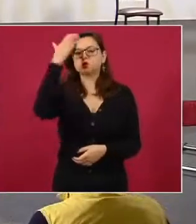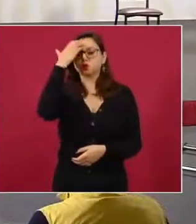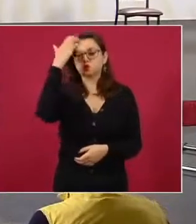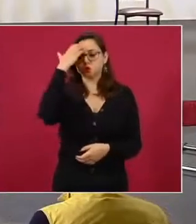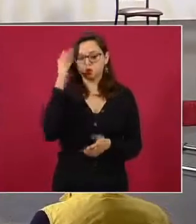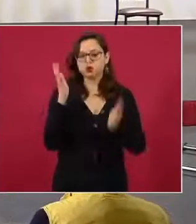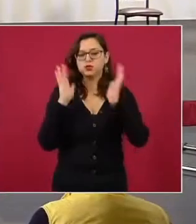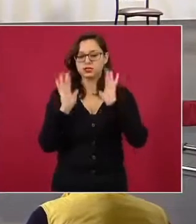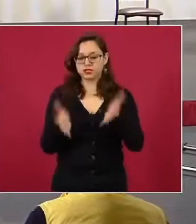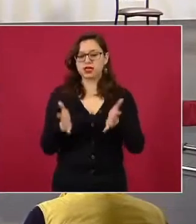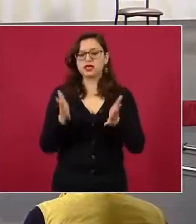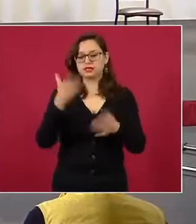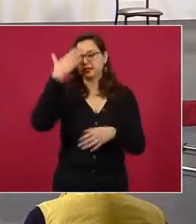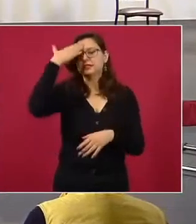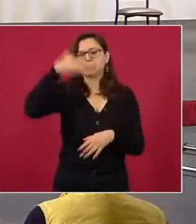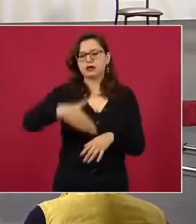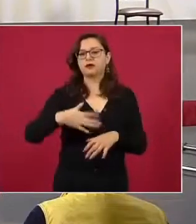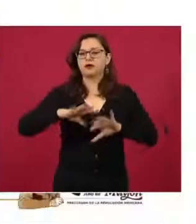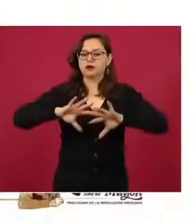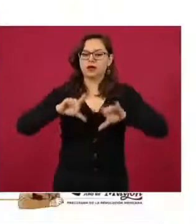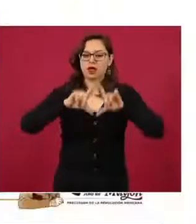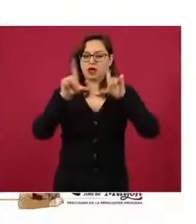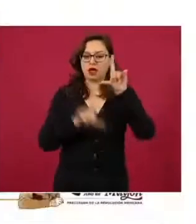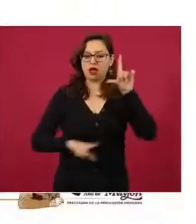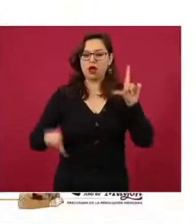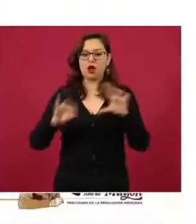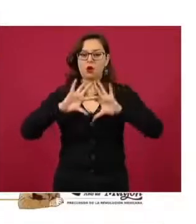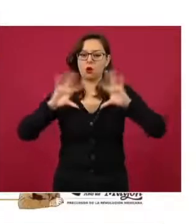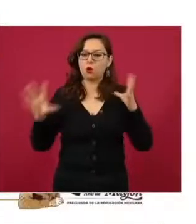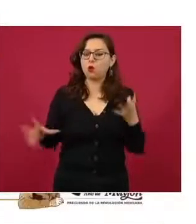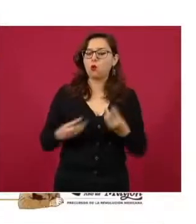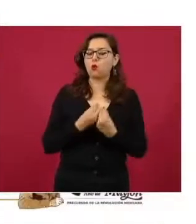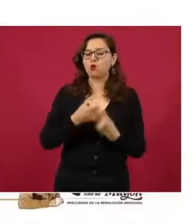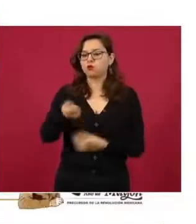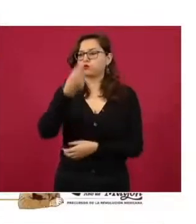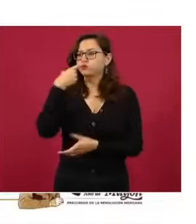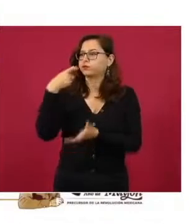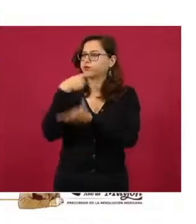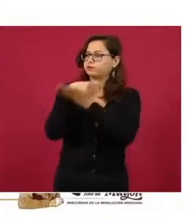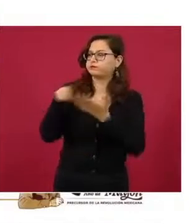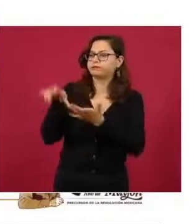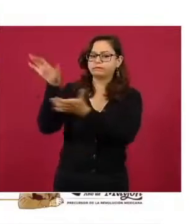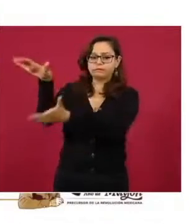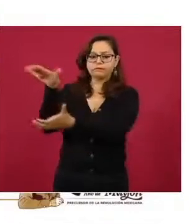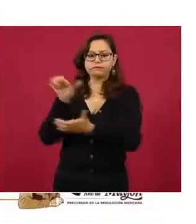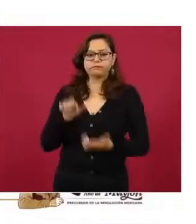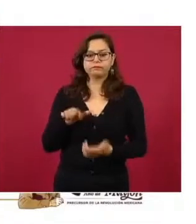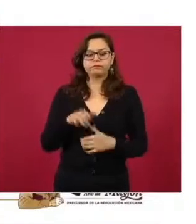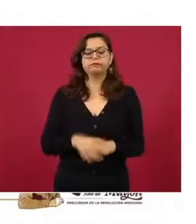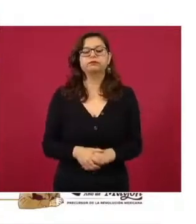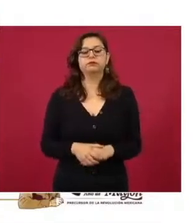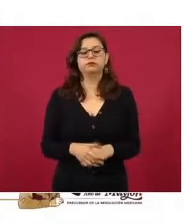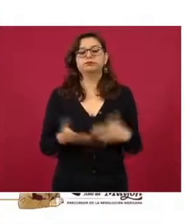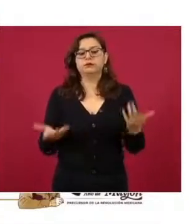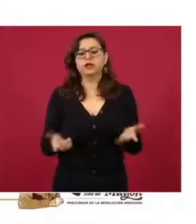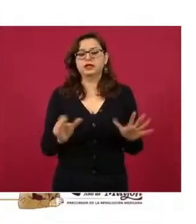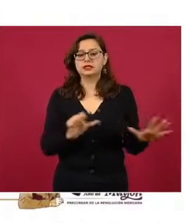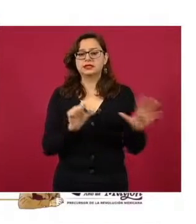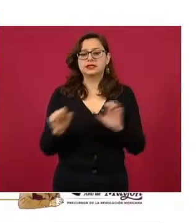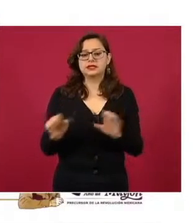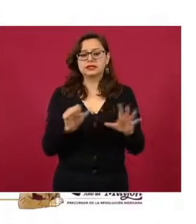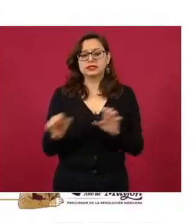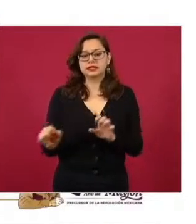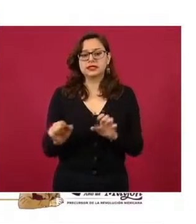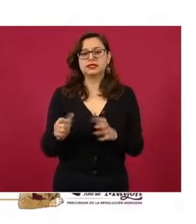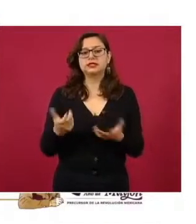elementos de la compra consolidada, ahora se han distribuido 646 millones de medicamentos y